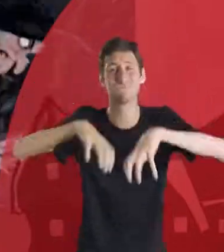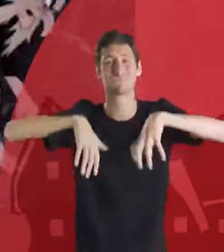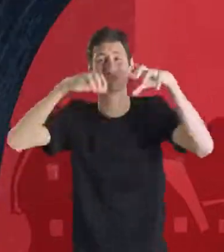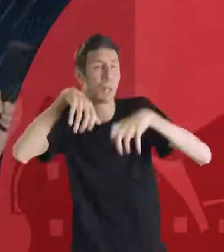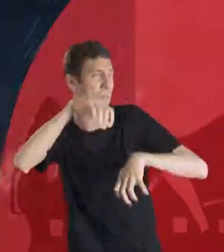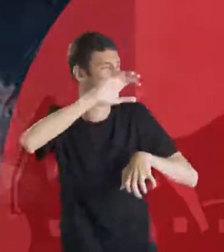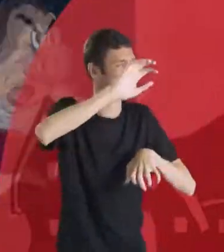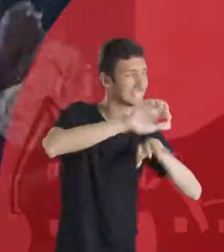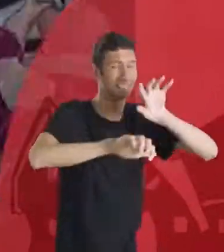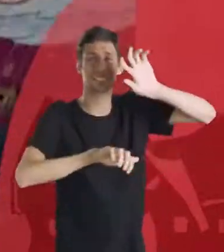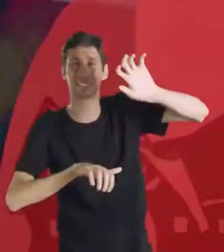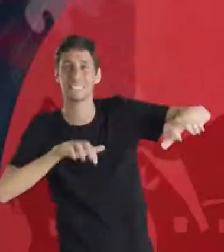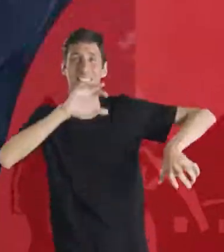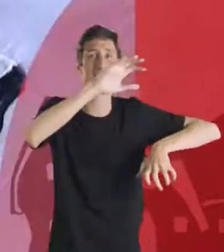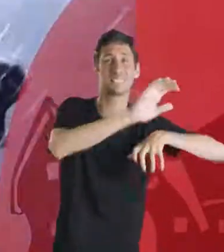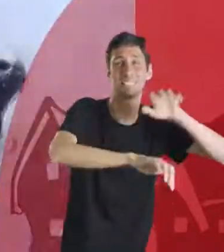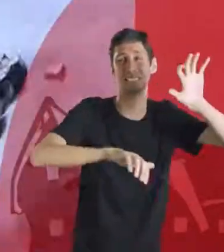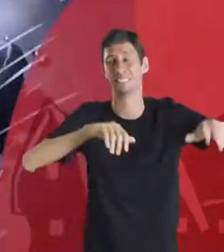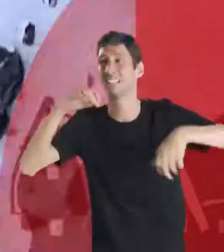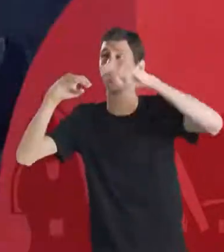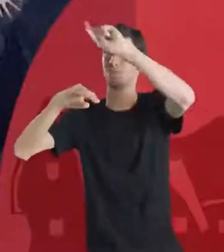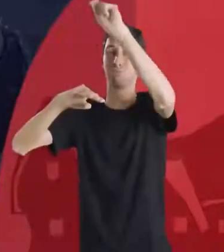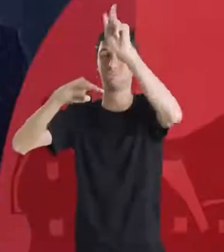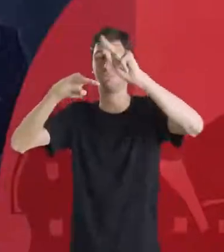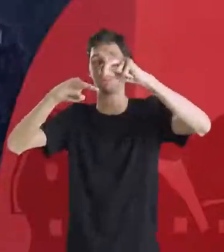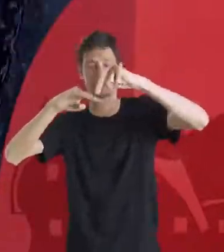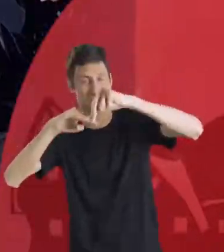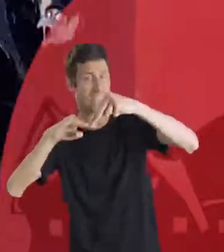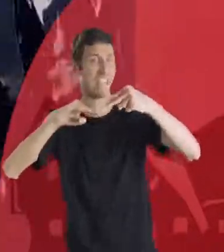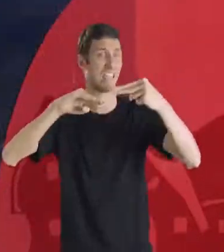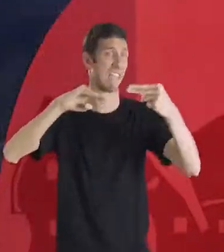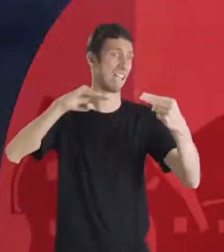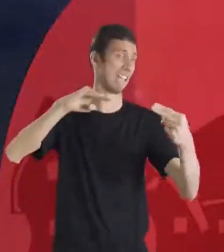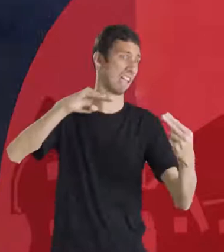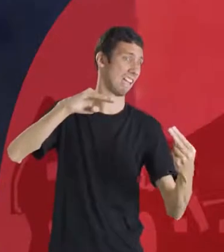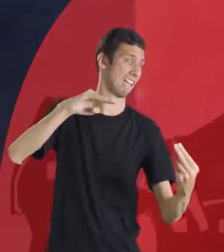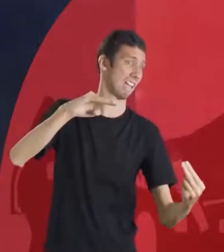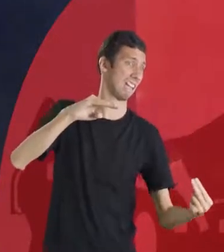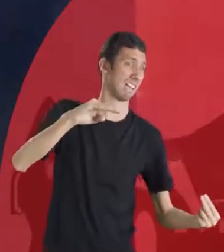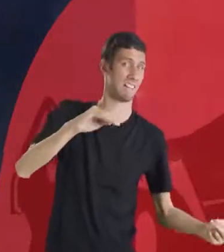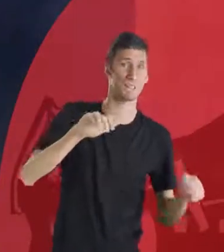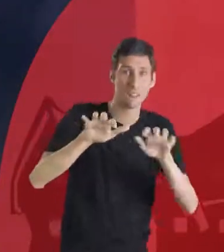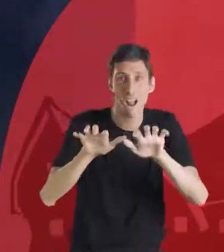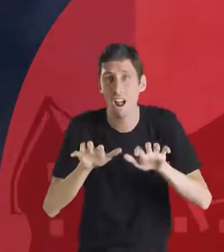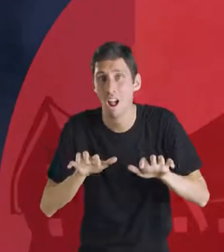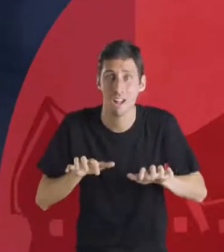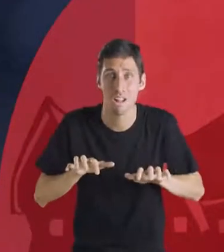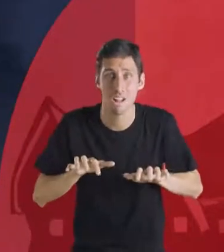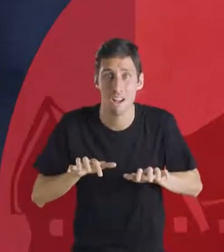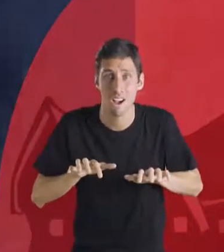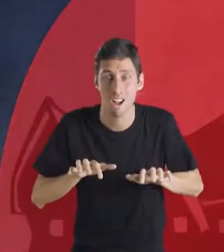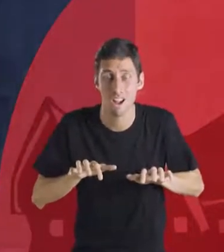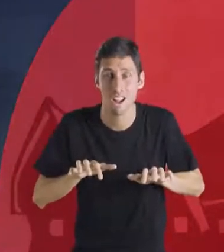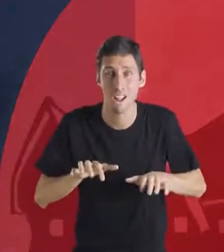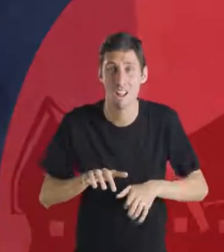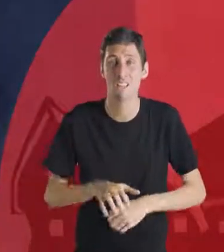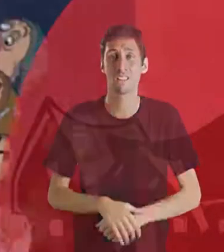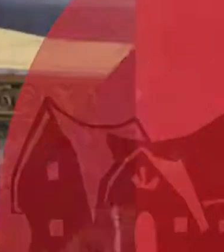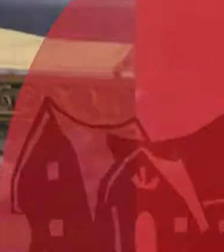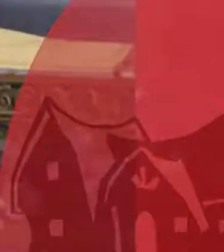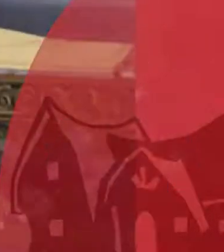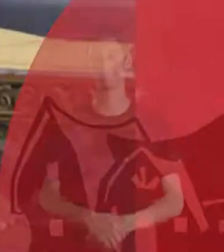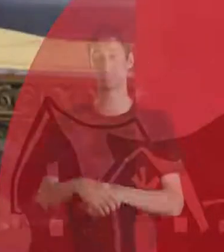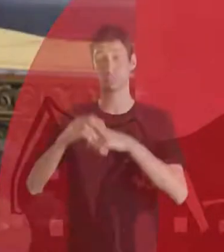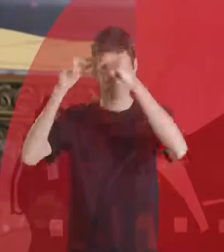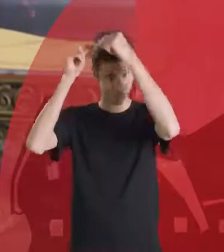lluvia hasta la cima de una montaña donde cae un rayo. La malvada resbala y nunca más se supo de